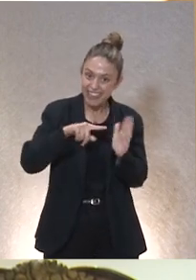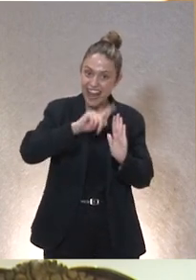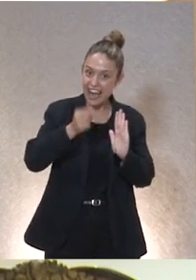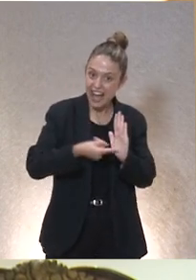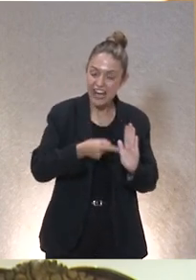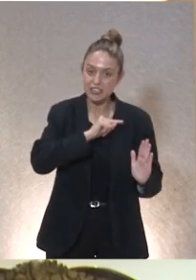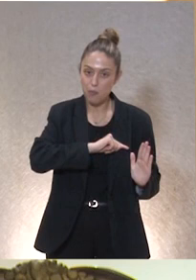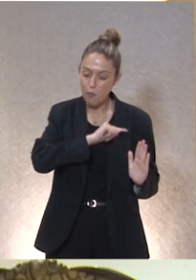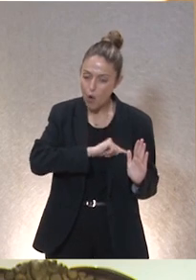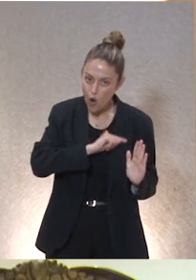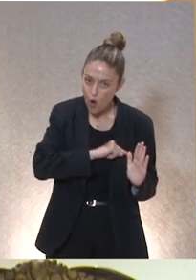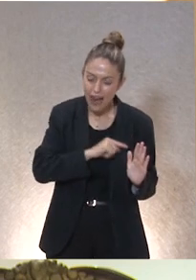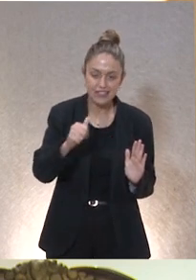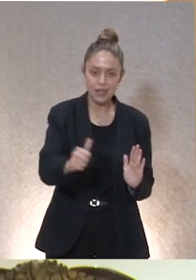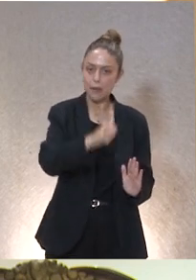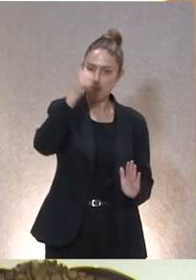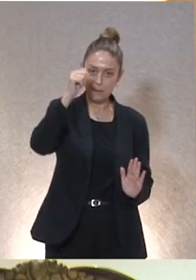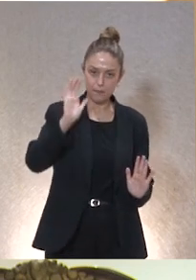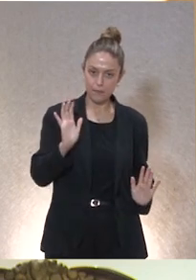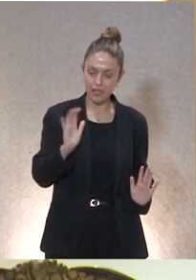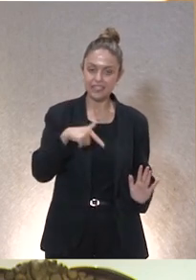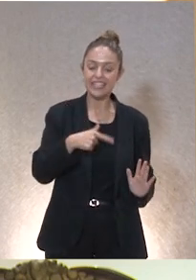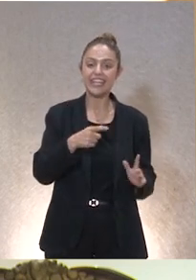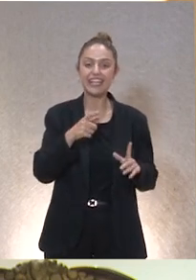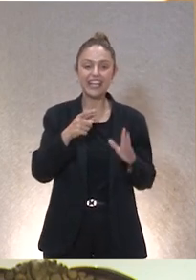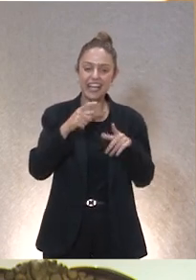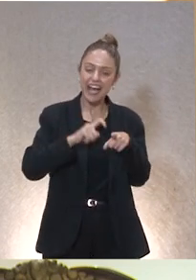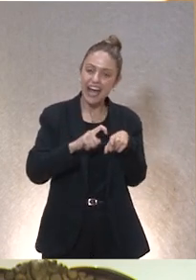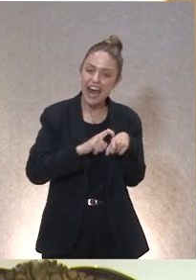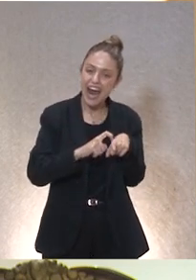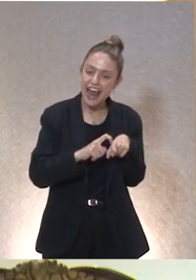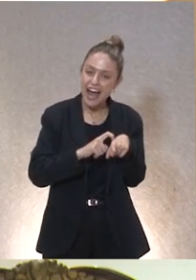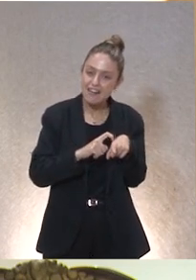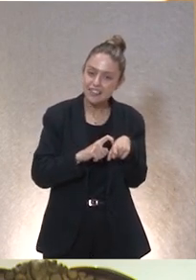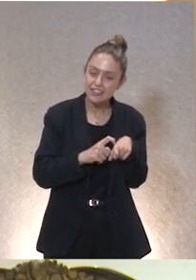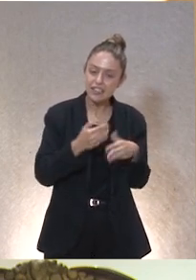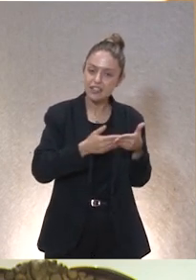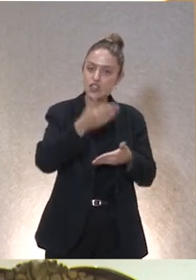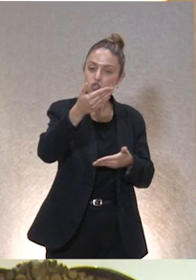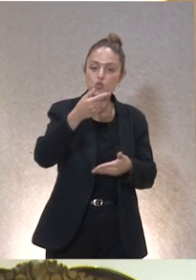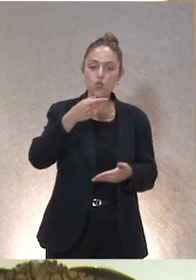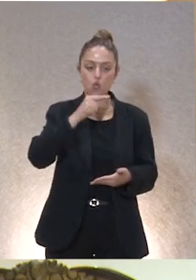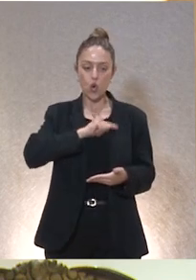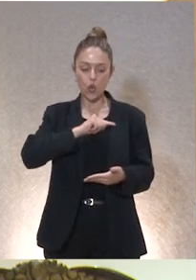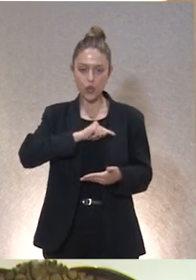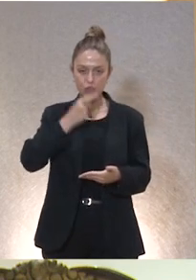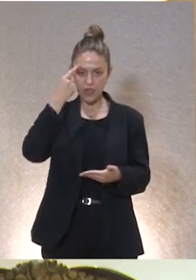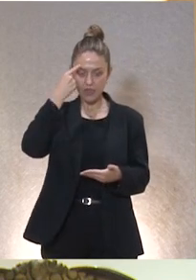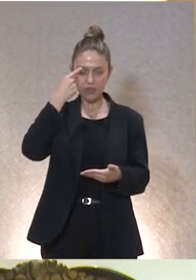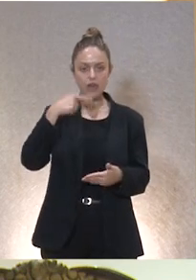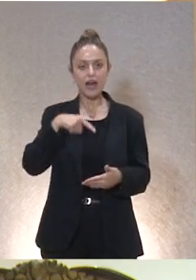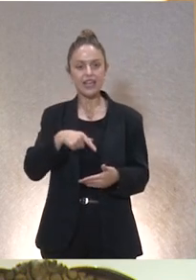morales y conforman el carácter personal de quien ejerce el periodismo su conciencia y su actitud ante el